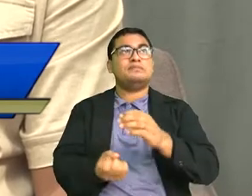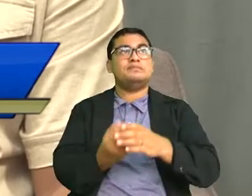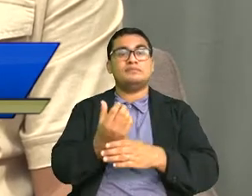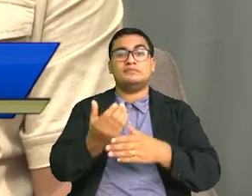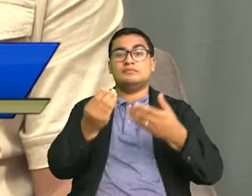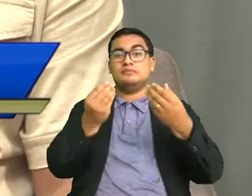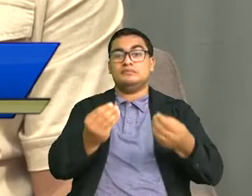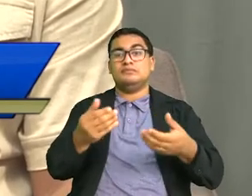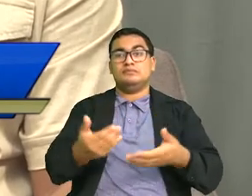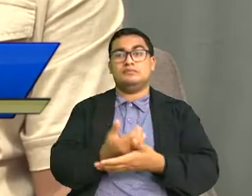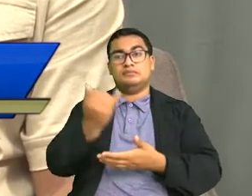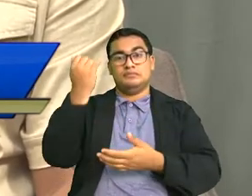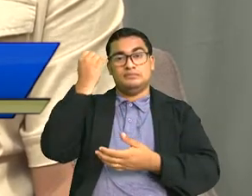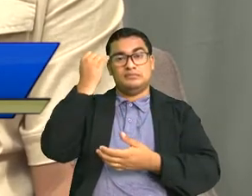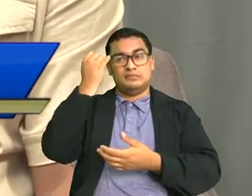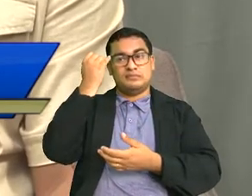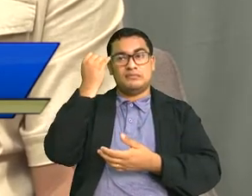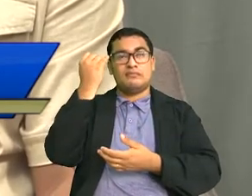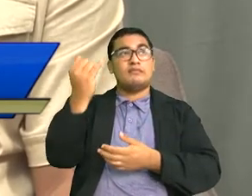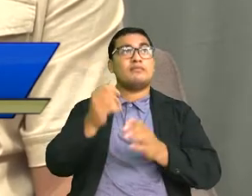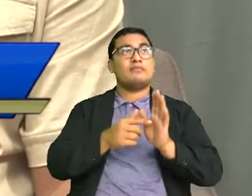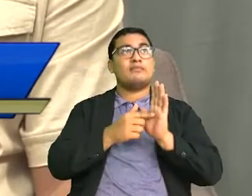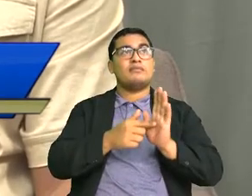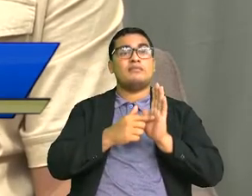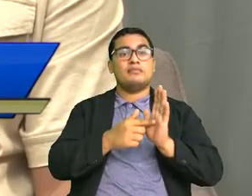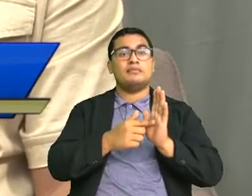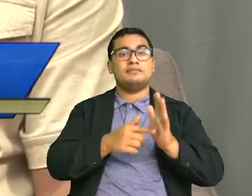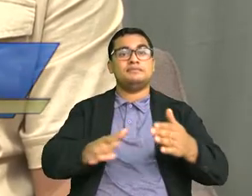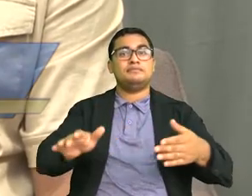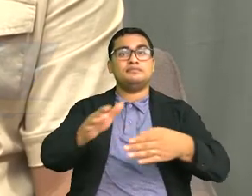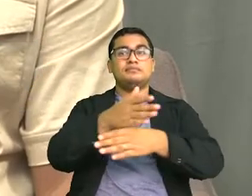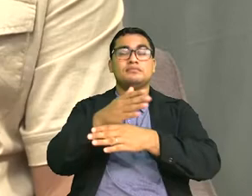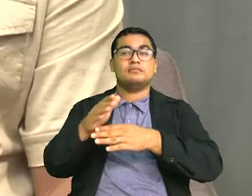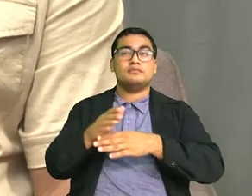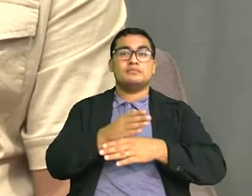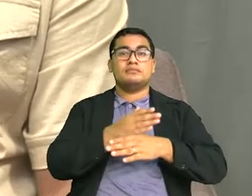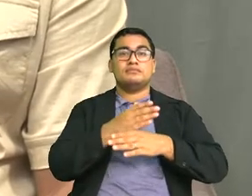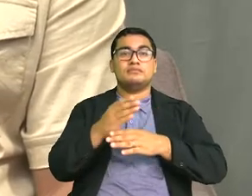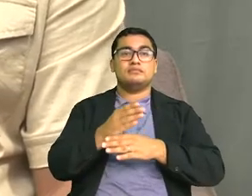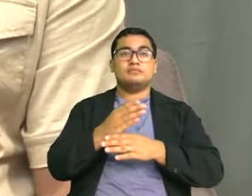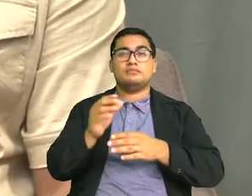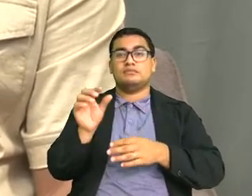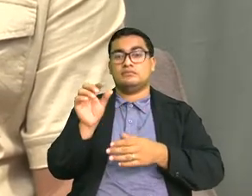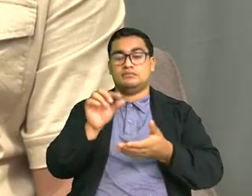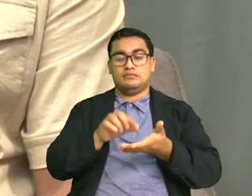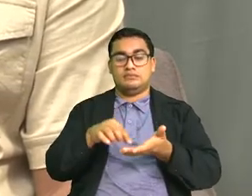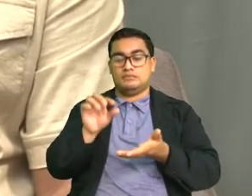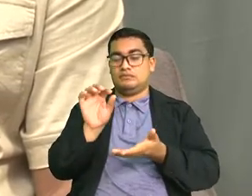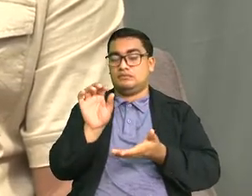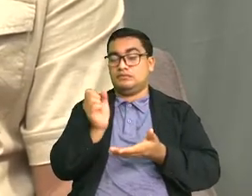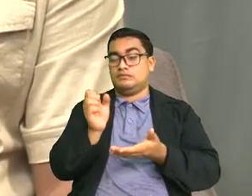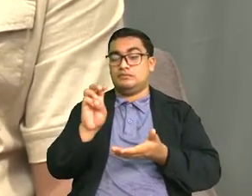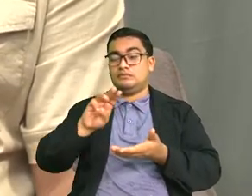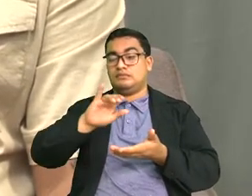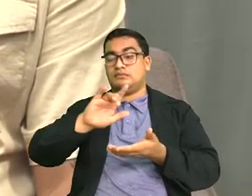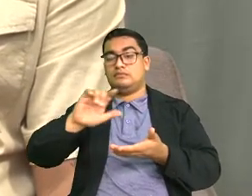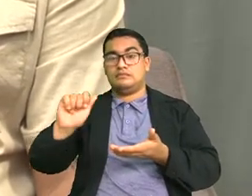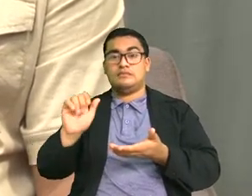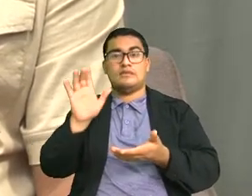tecnología es verdad que vale de variedad de semillas de granos básicos